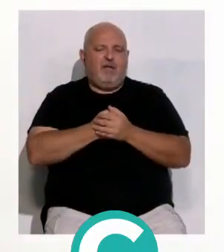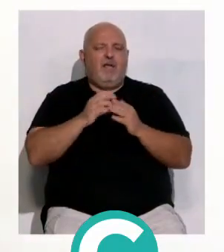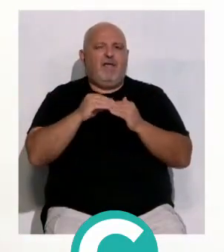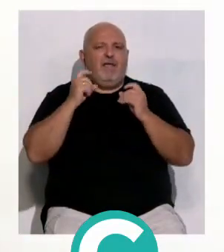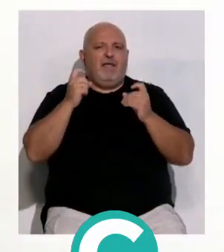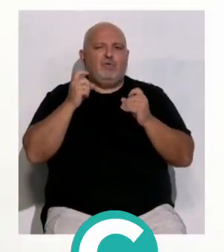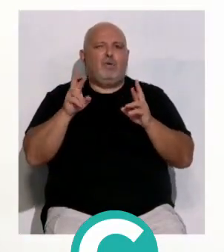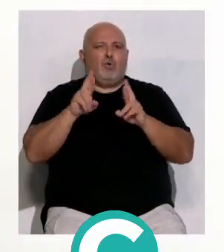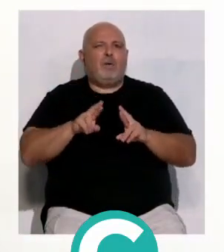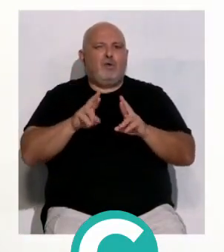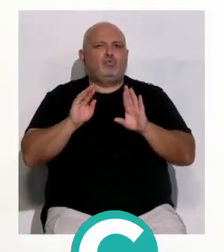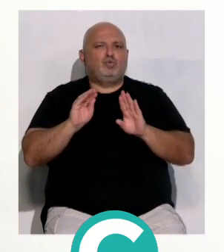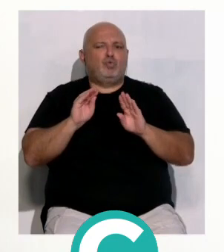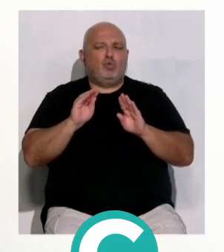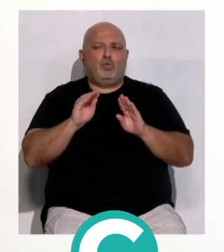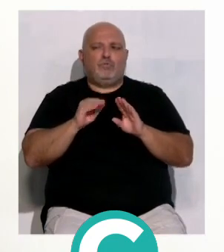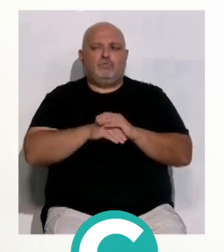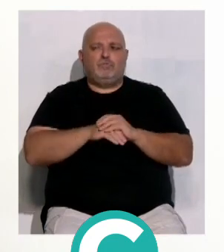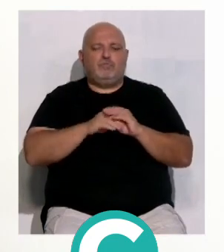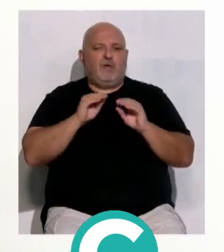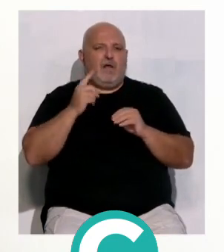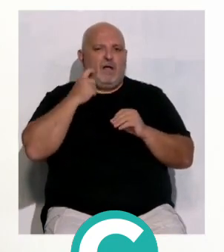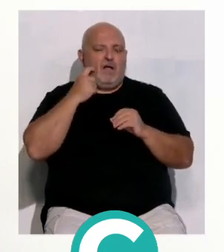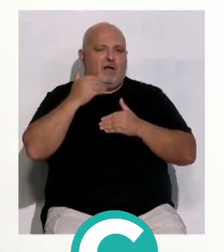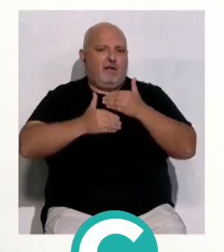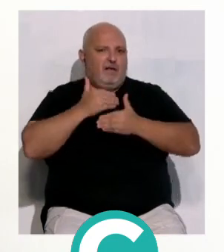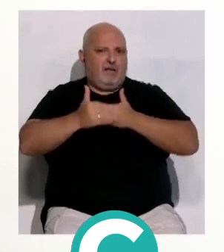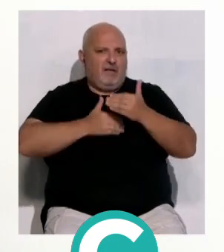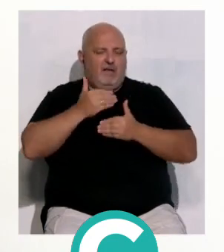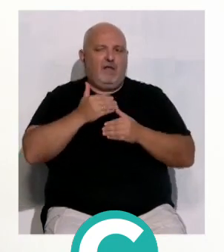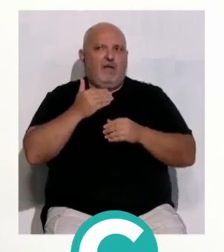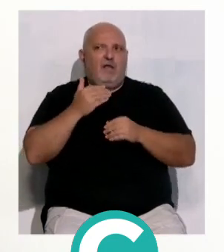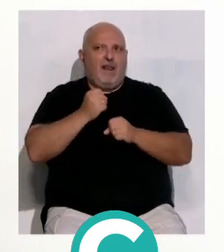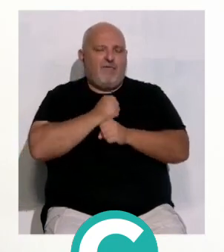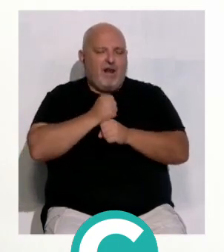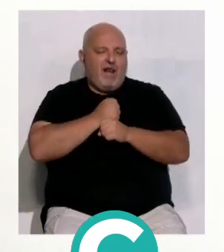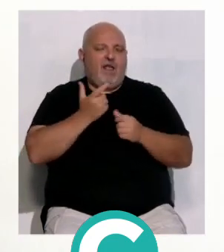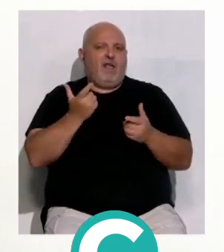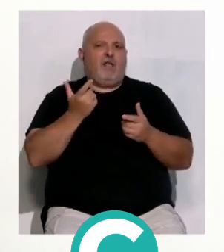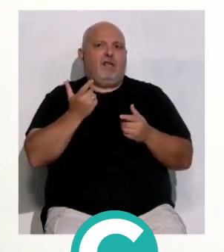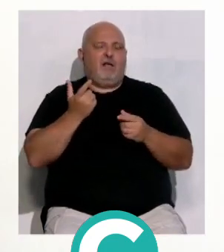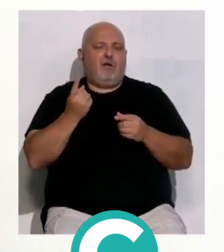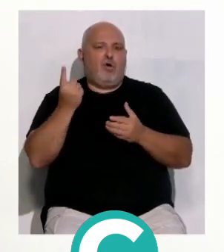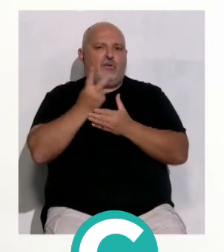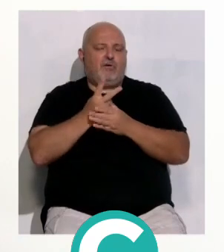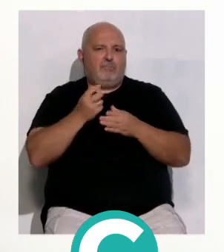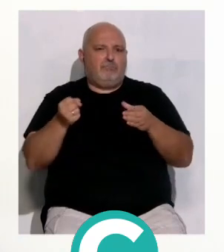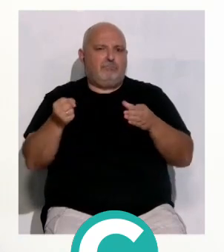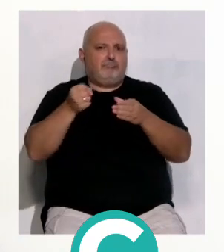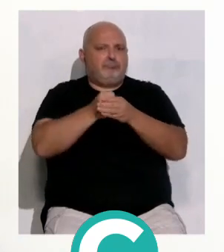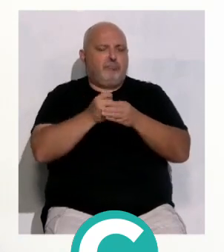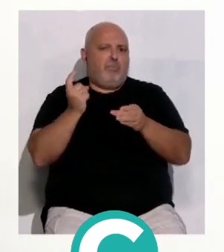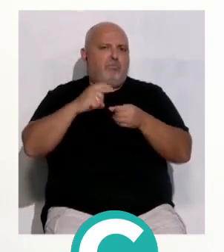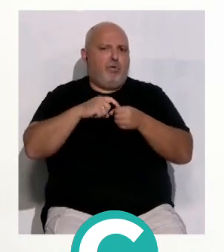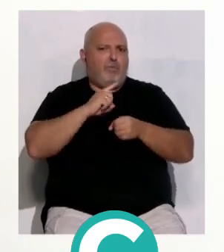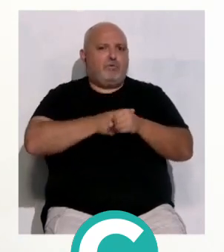paciente recupere sus actividades de la vida diaria, sus actividades laborales, la reincorporación a algún deporte